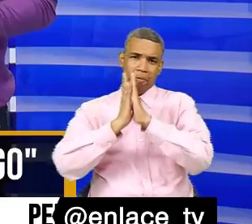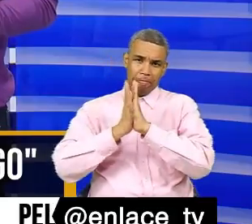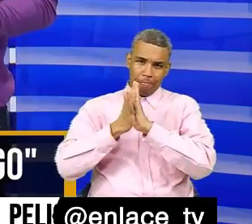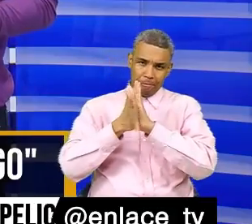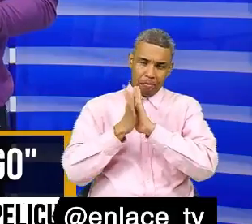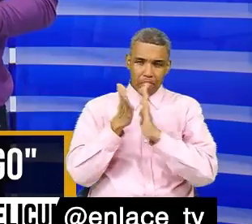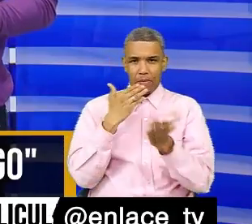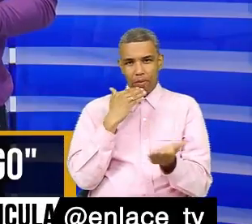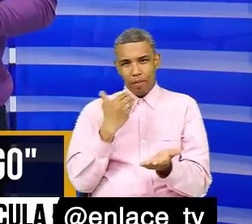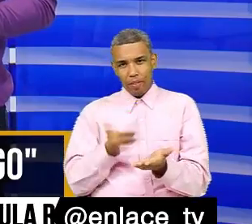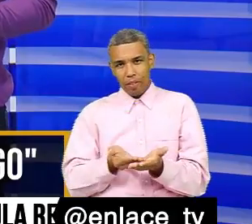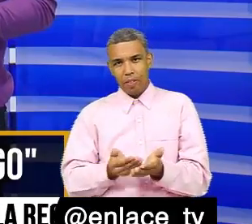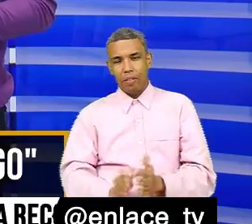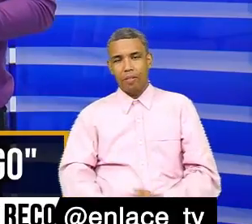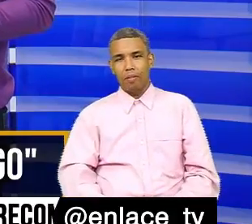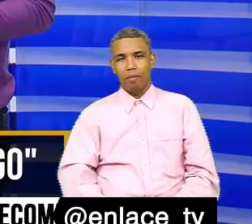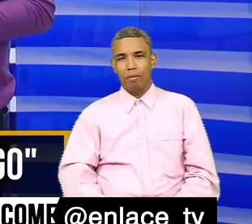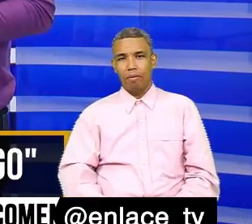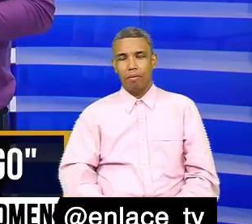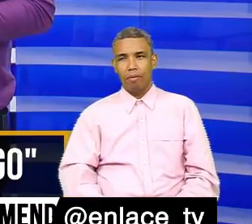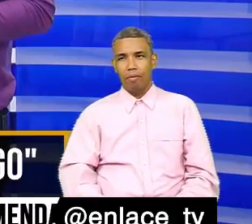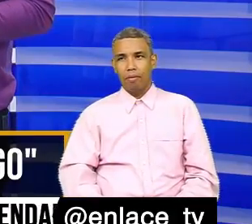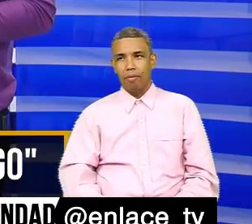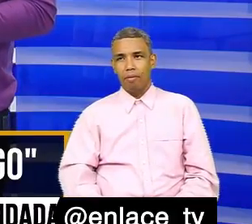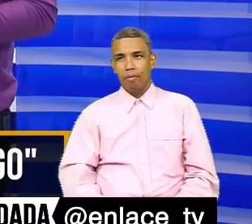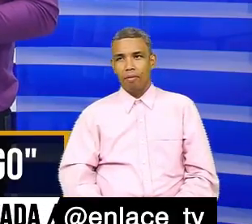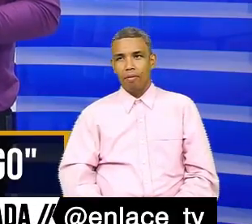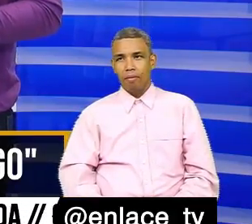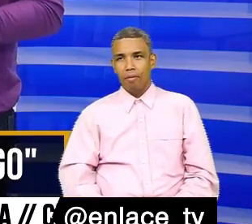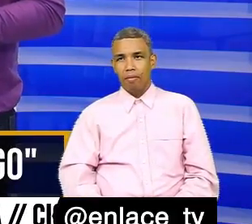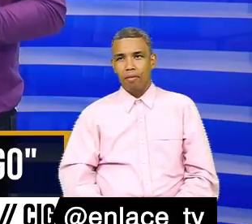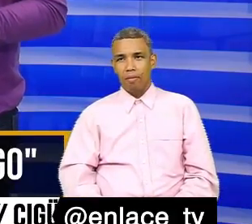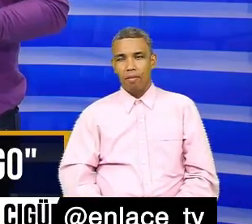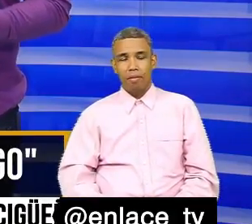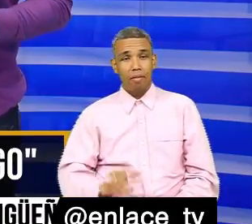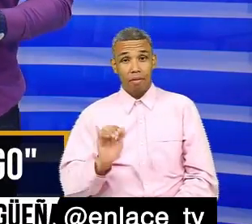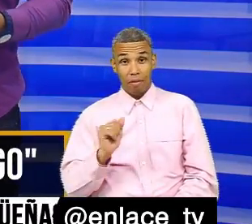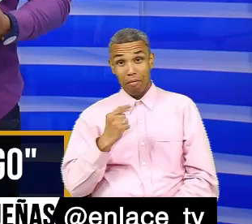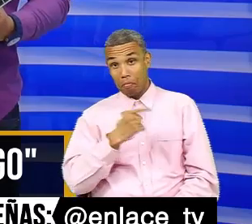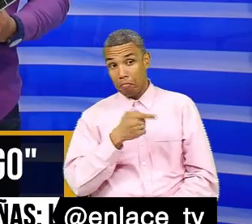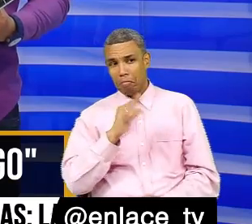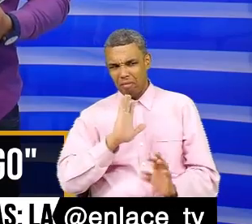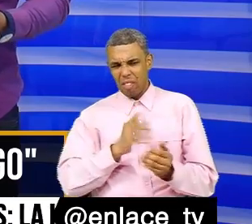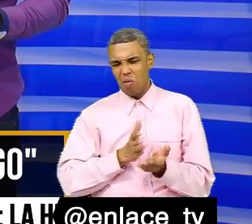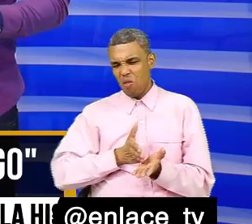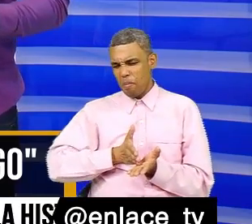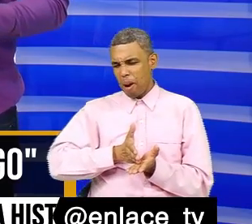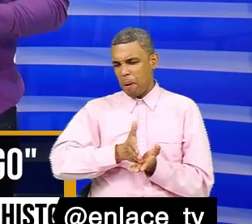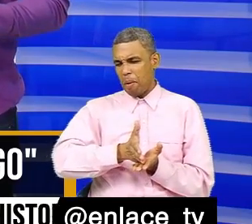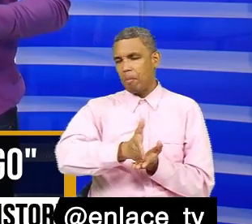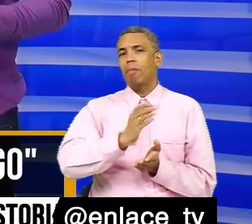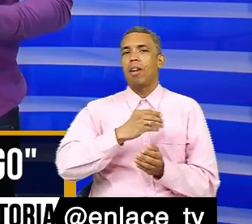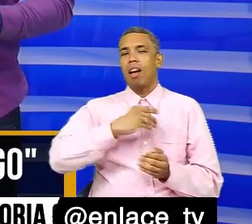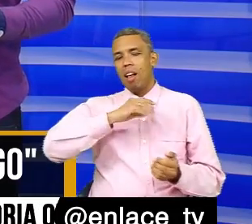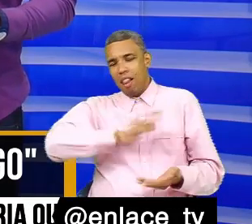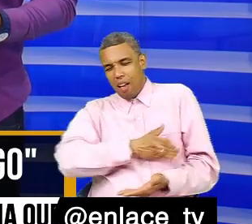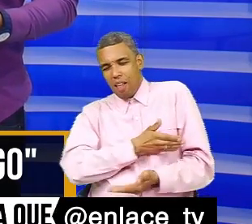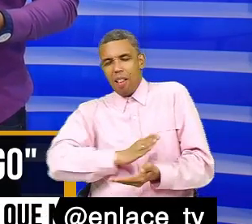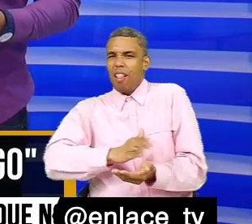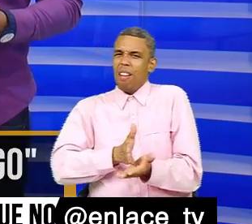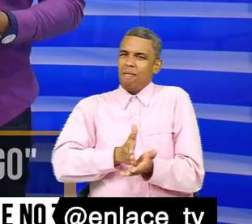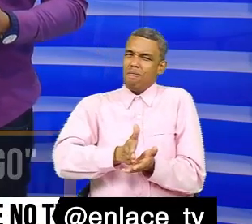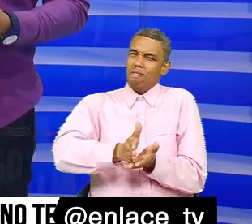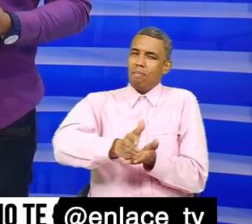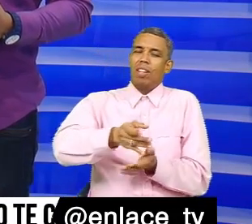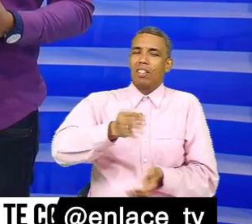set de Cultura y Entretenimiento. Vamos a tener a Andreo por mucho tiempo pues, aquí en Enlace Televisión. Y hasta aquí la buena información de Cultura